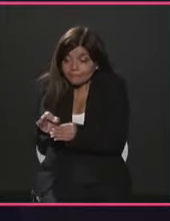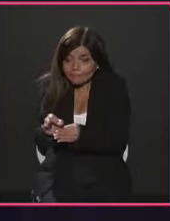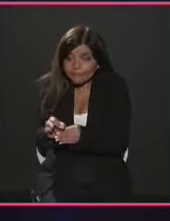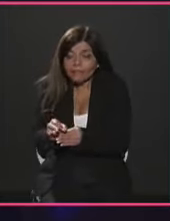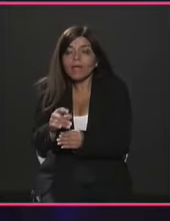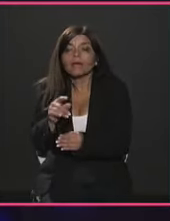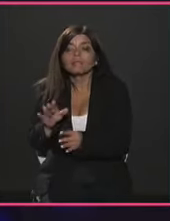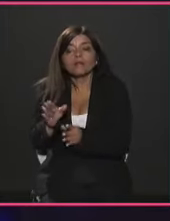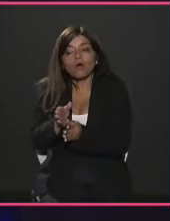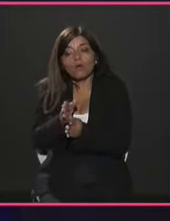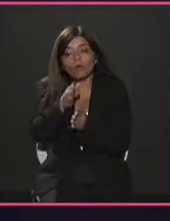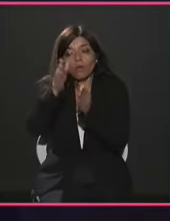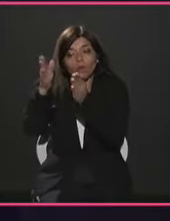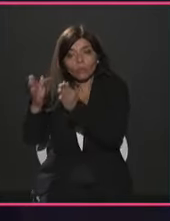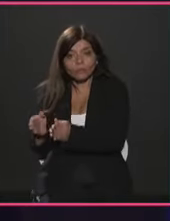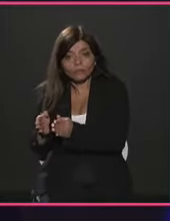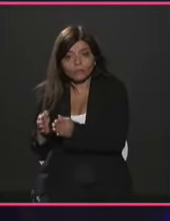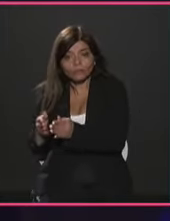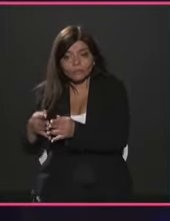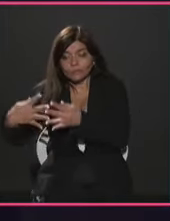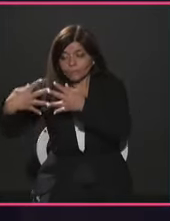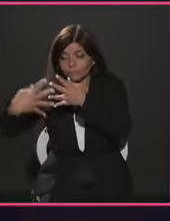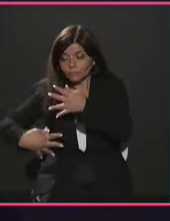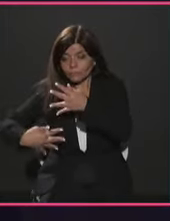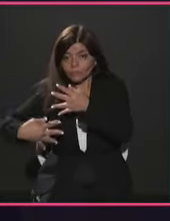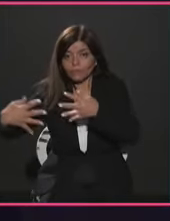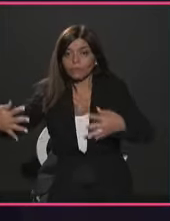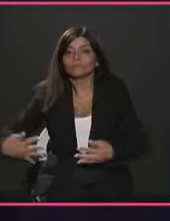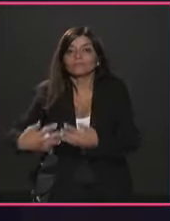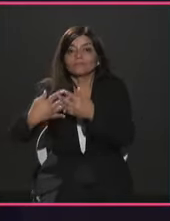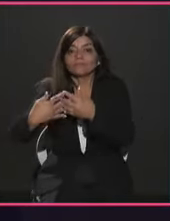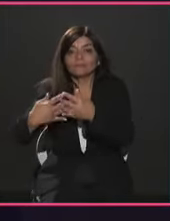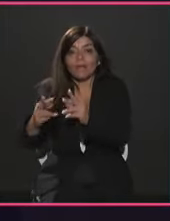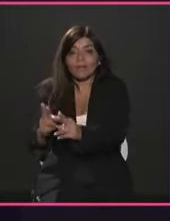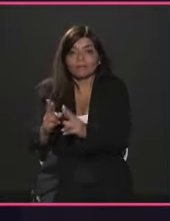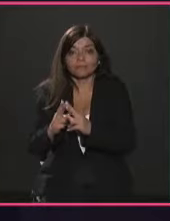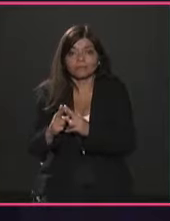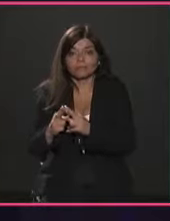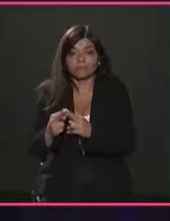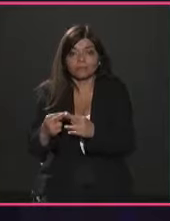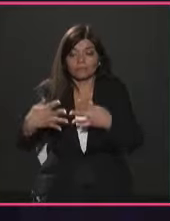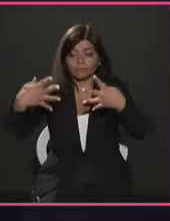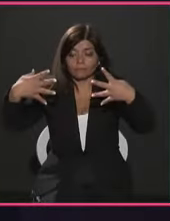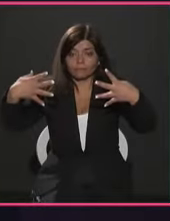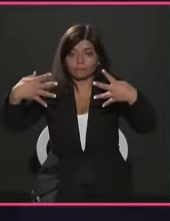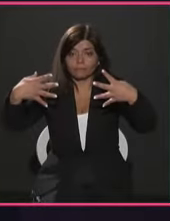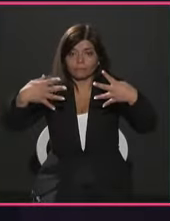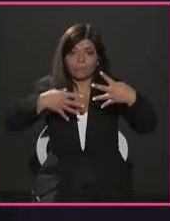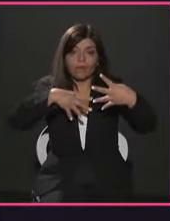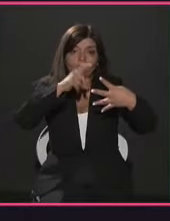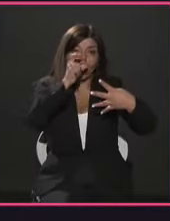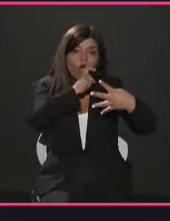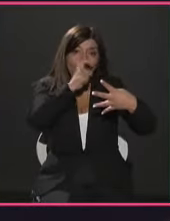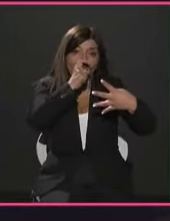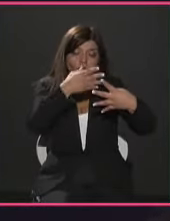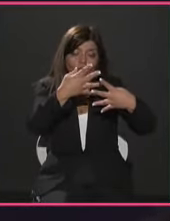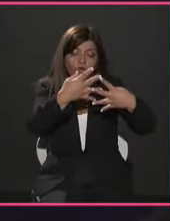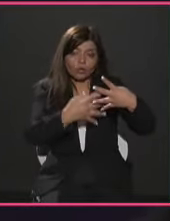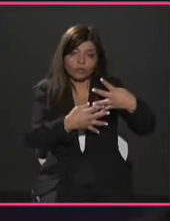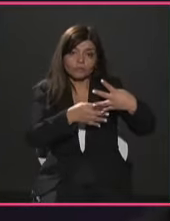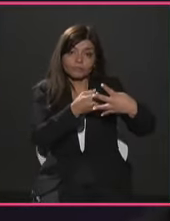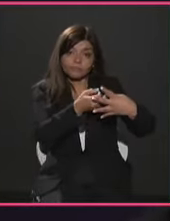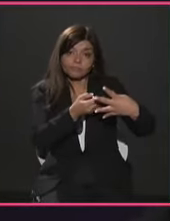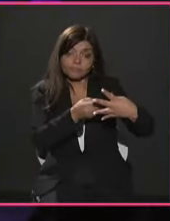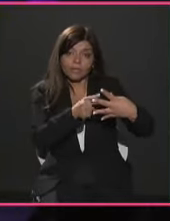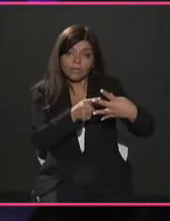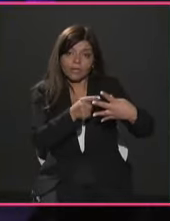preguntamos a pasamos esa lista de compuestos por el algoritmo y el algoritmo nos entrega de nuevo dos listas una lista roja un algoritmo básicamente nos dice